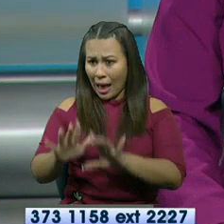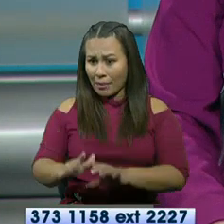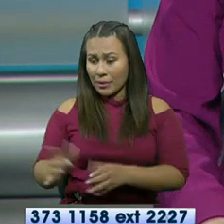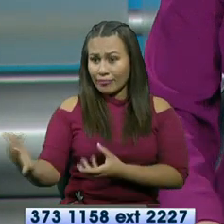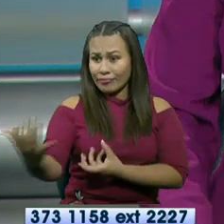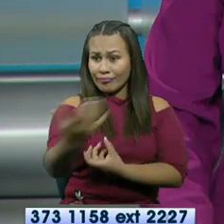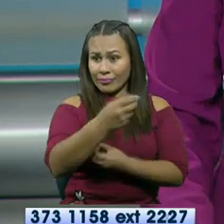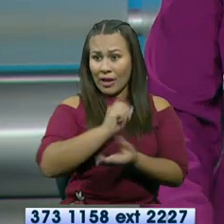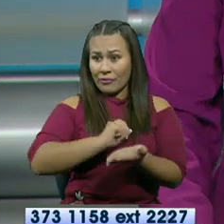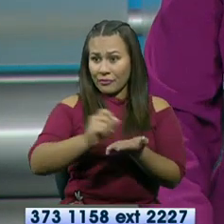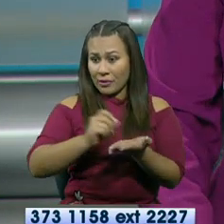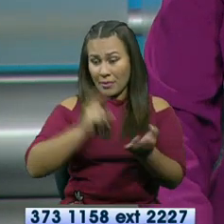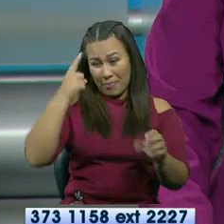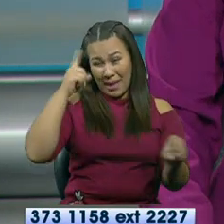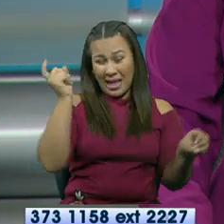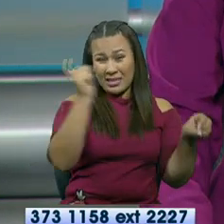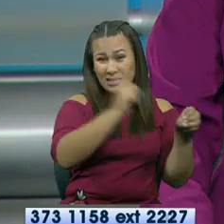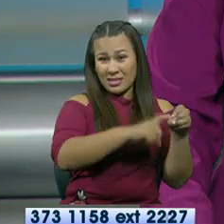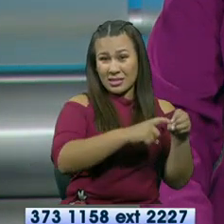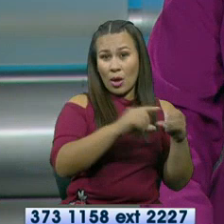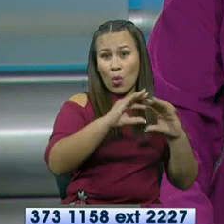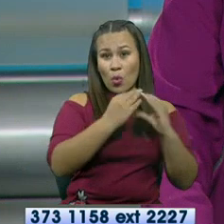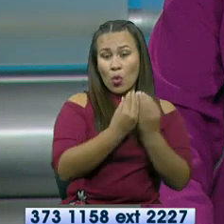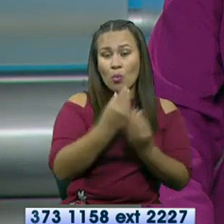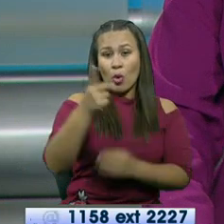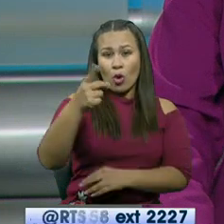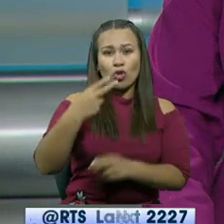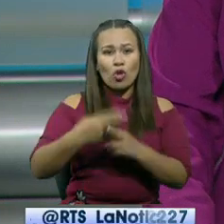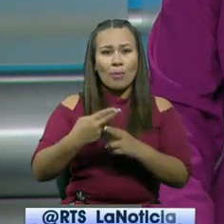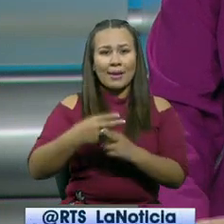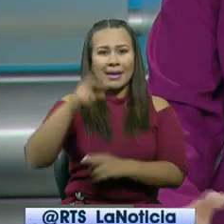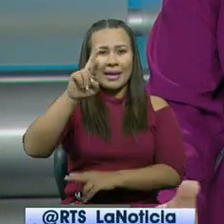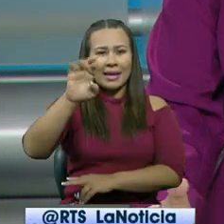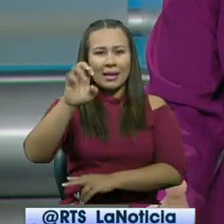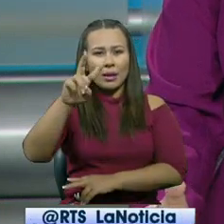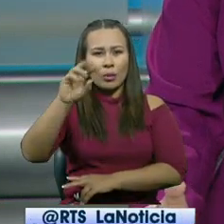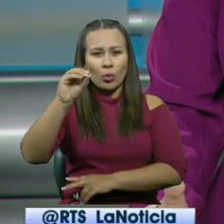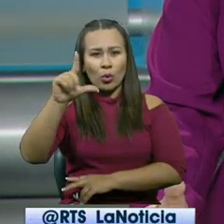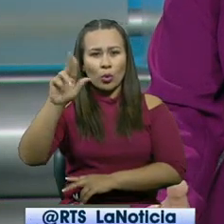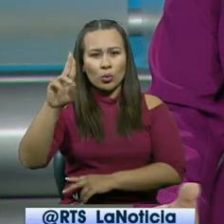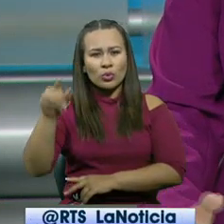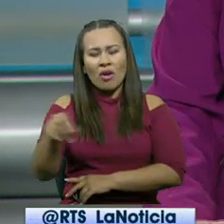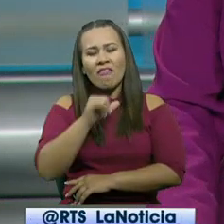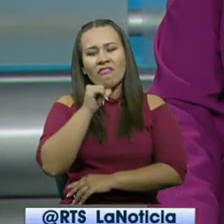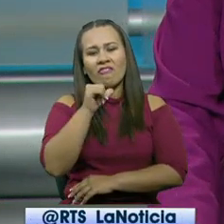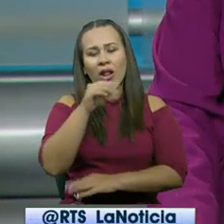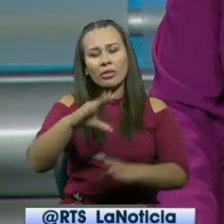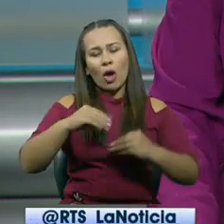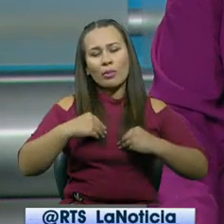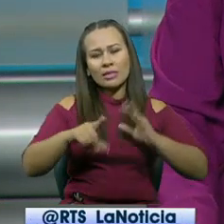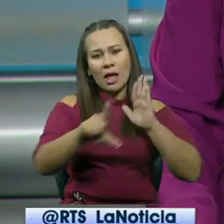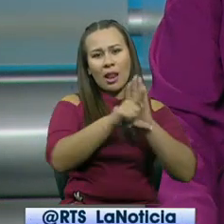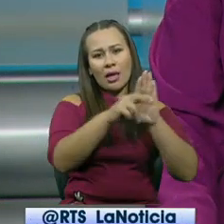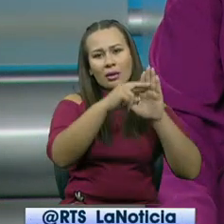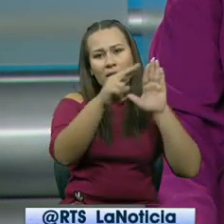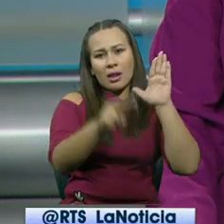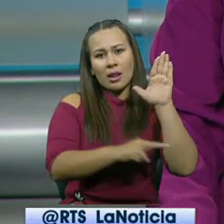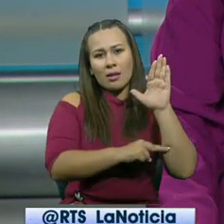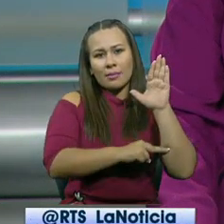recolección de firmas de inscripción y registro del Partido Revolución Ciudadana, alegando incumplimientos legales y